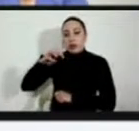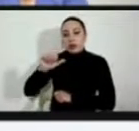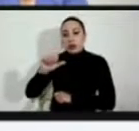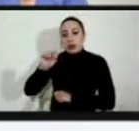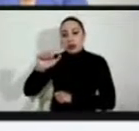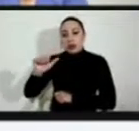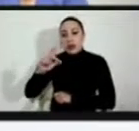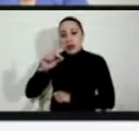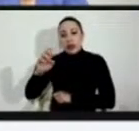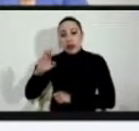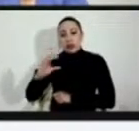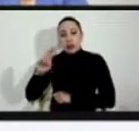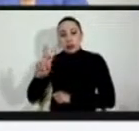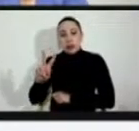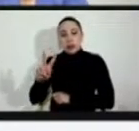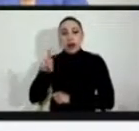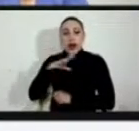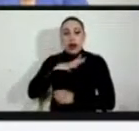número